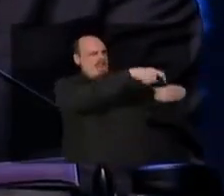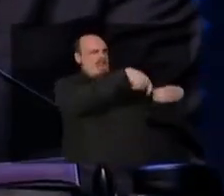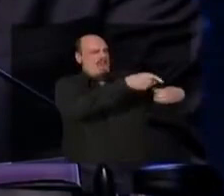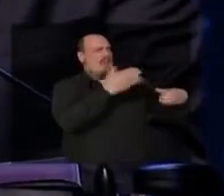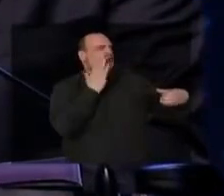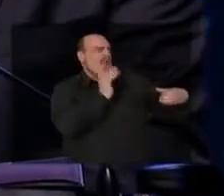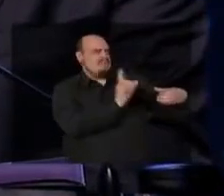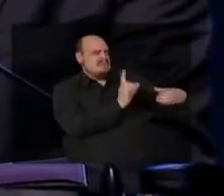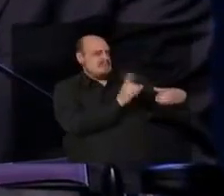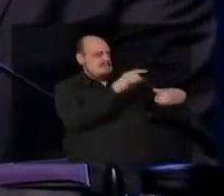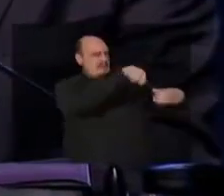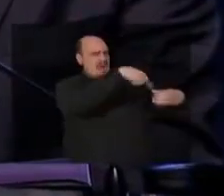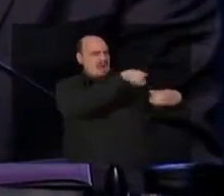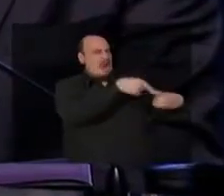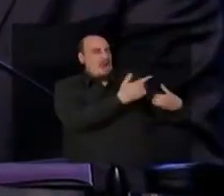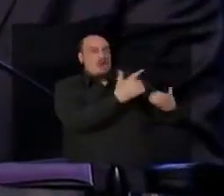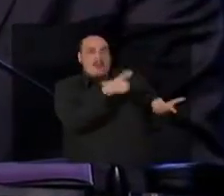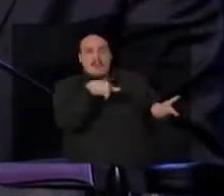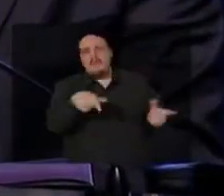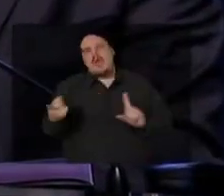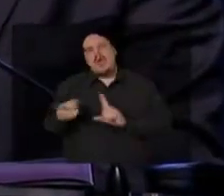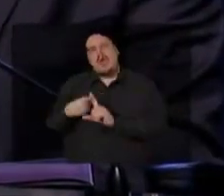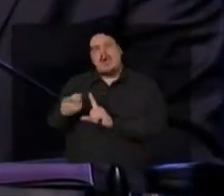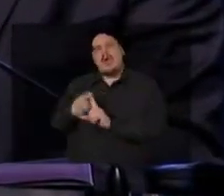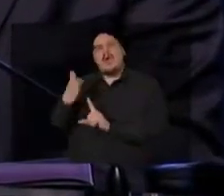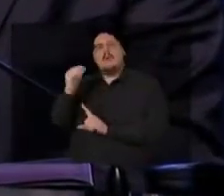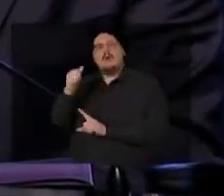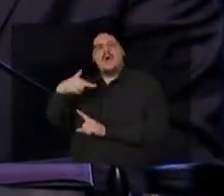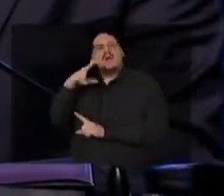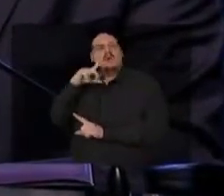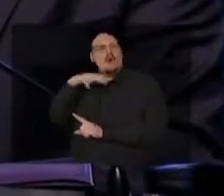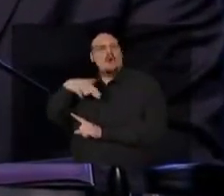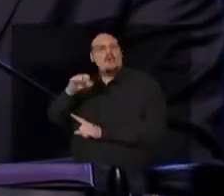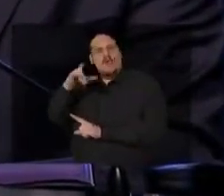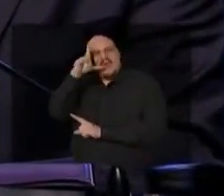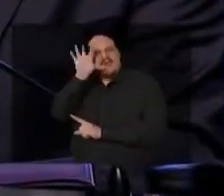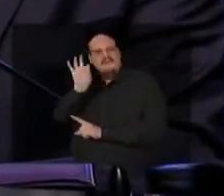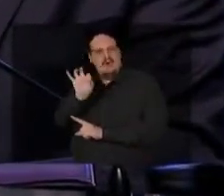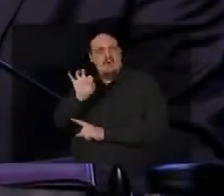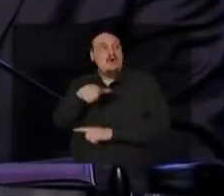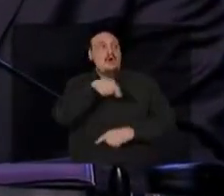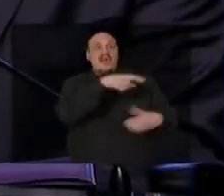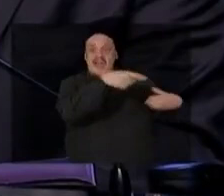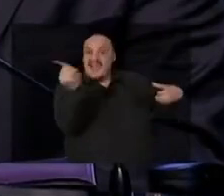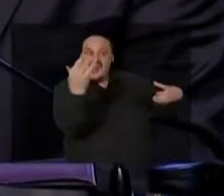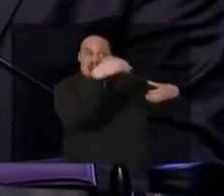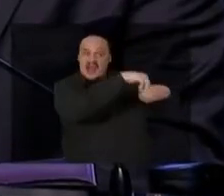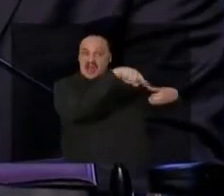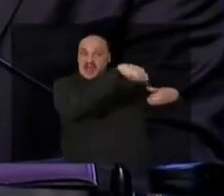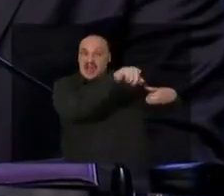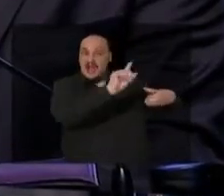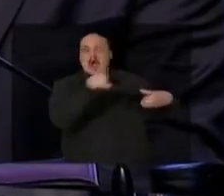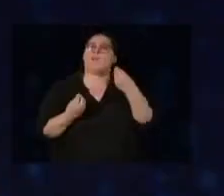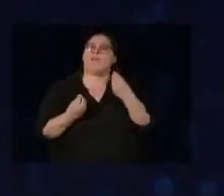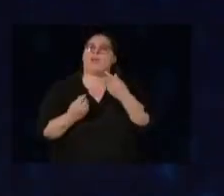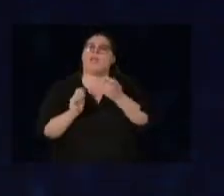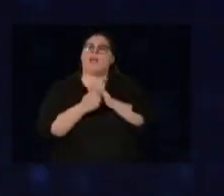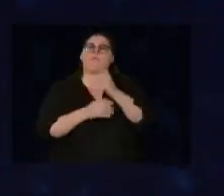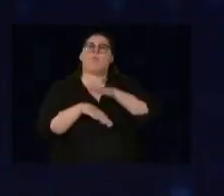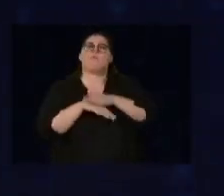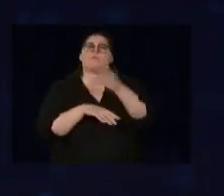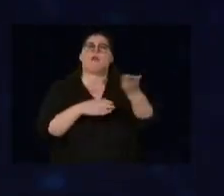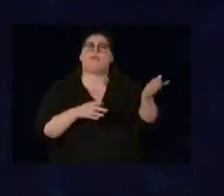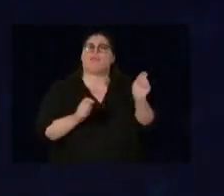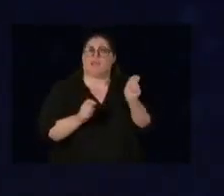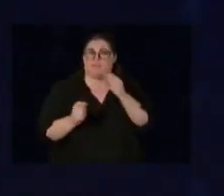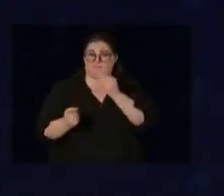no hubo ni ganadores ni perdedores Pero lo que sí hubo fueron quizás oportunidades perdidas por ejemplo para